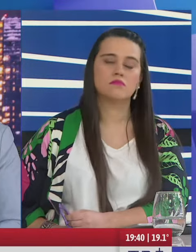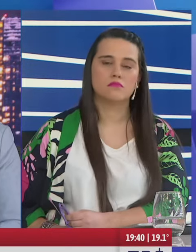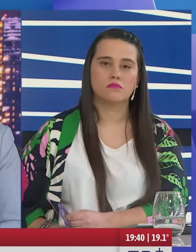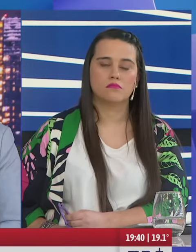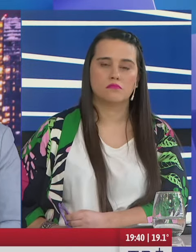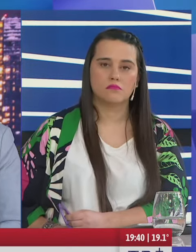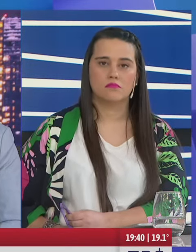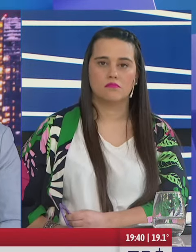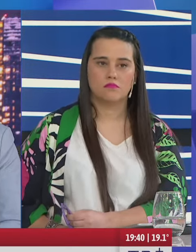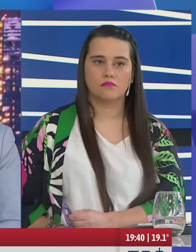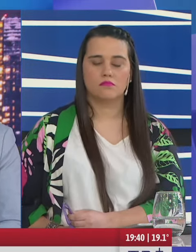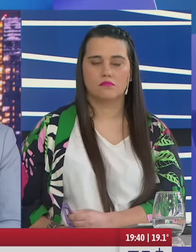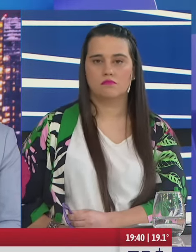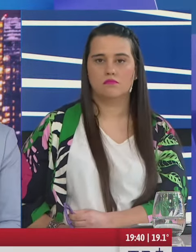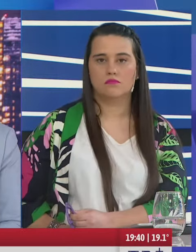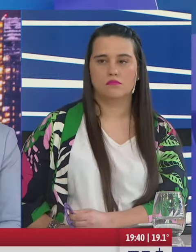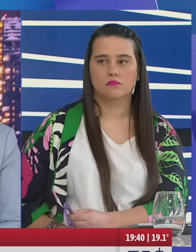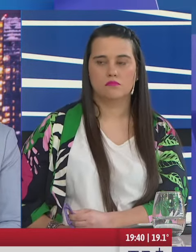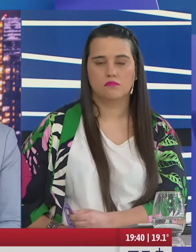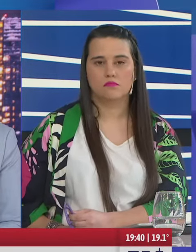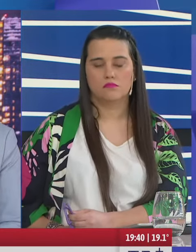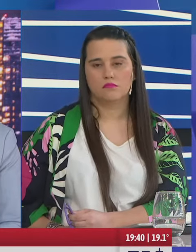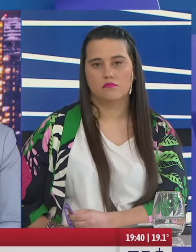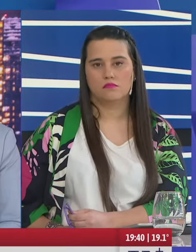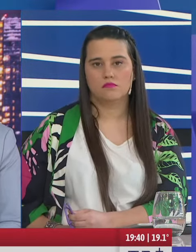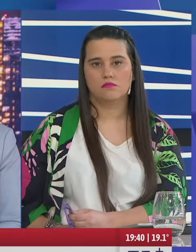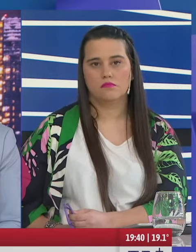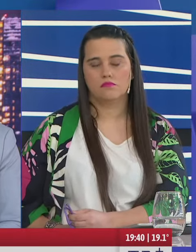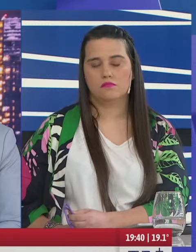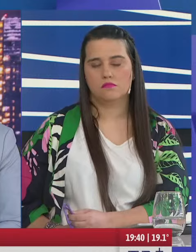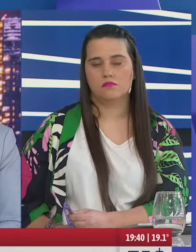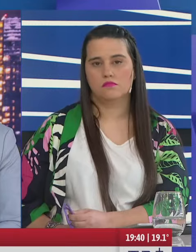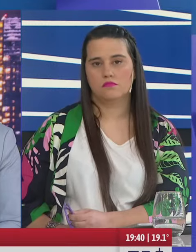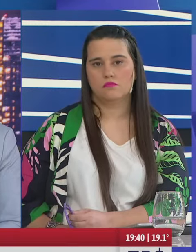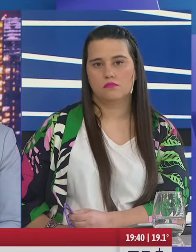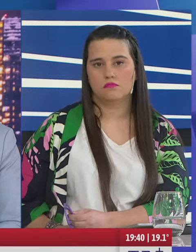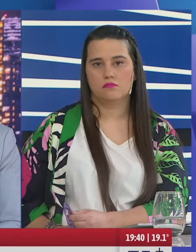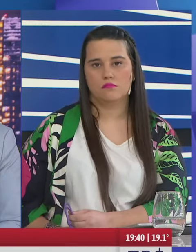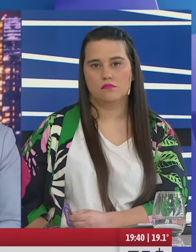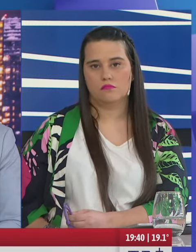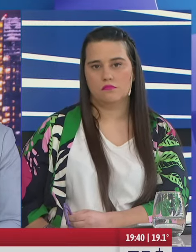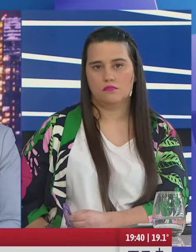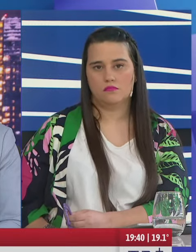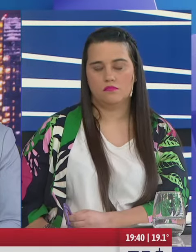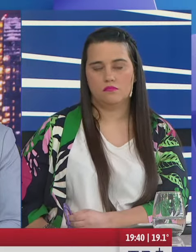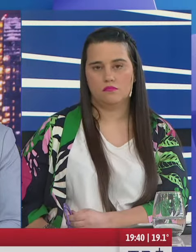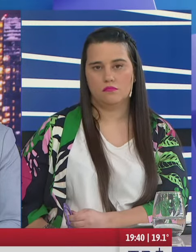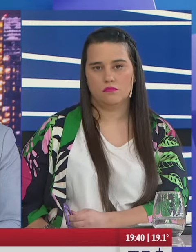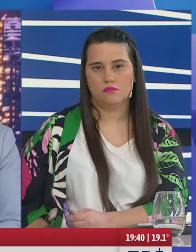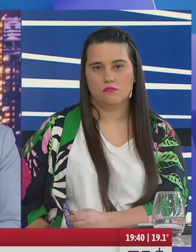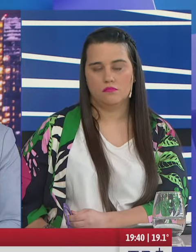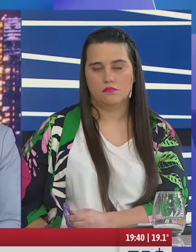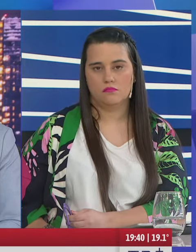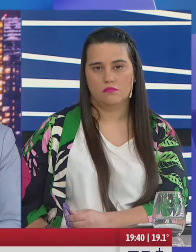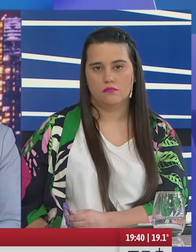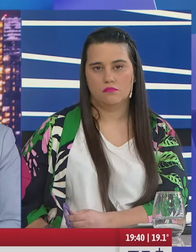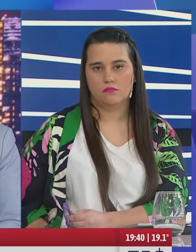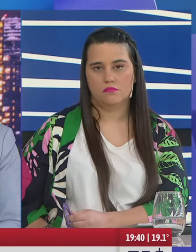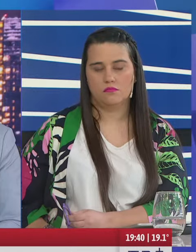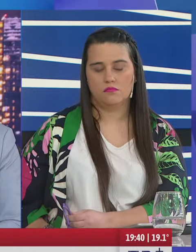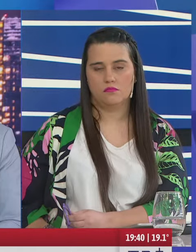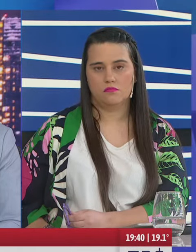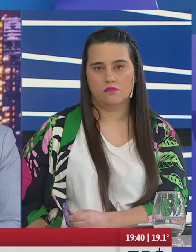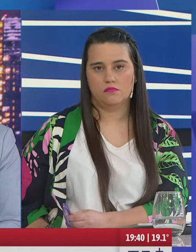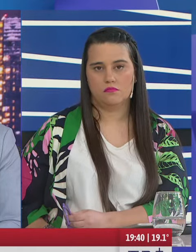del mercado en el consumo. Y por otra parte, y en forma paralela, estamos viendo que los servicios y sobre